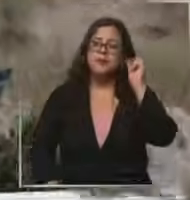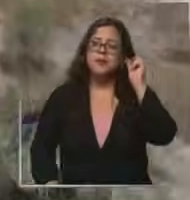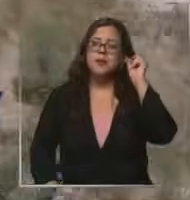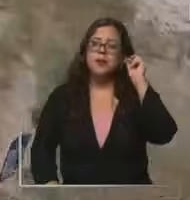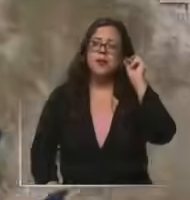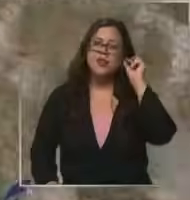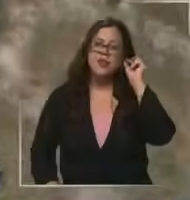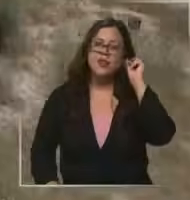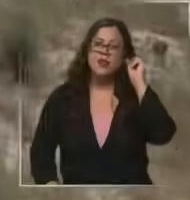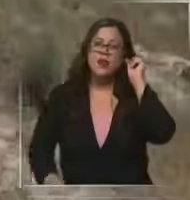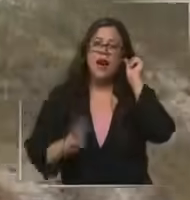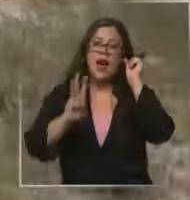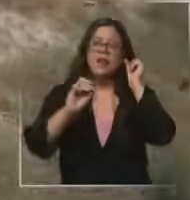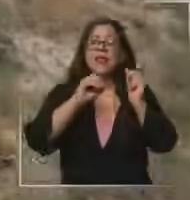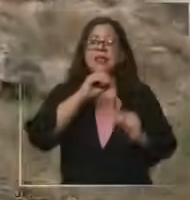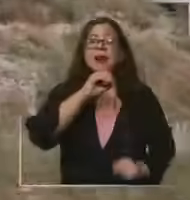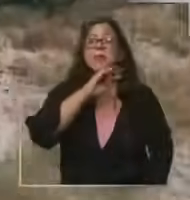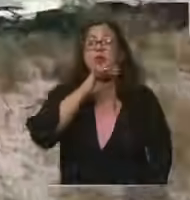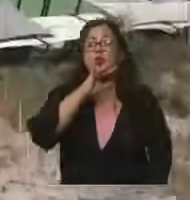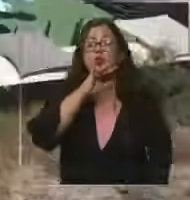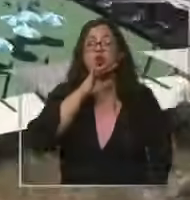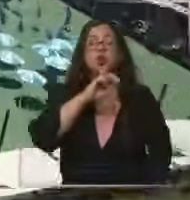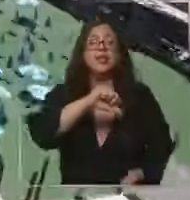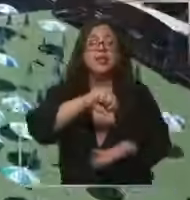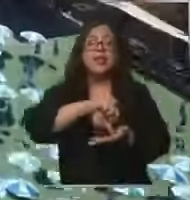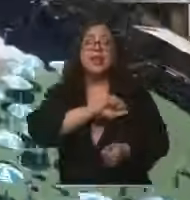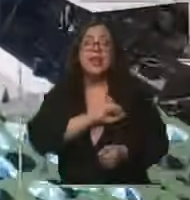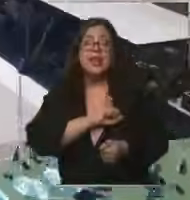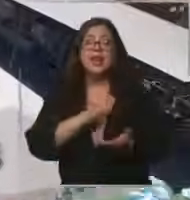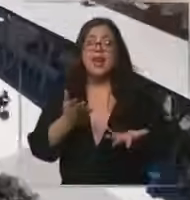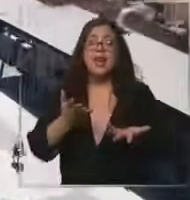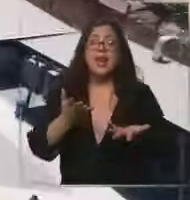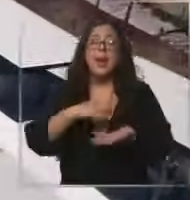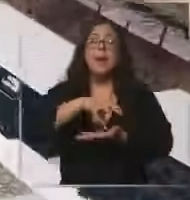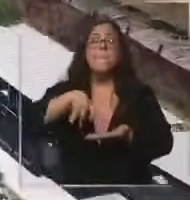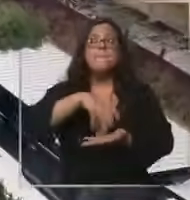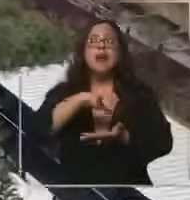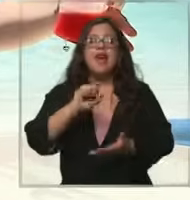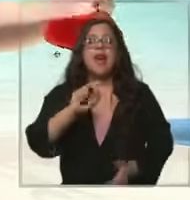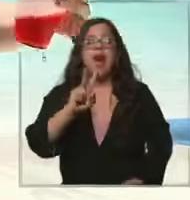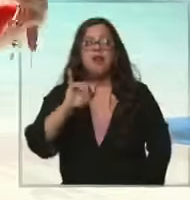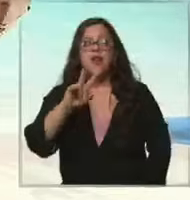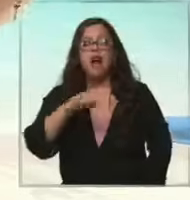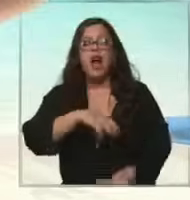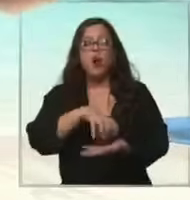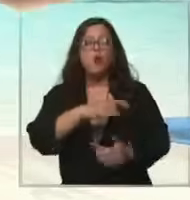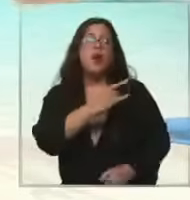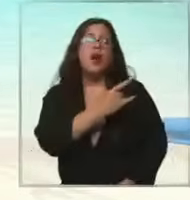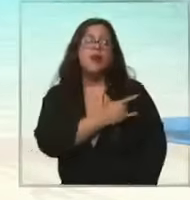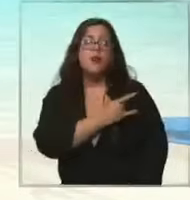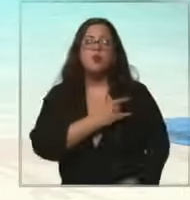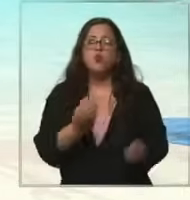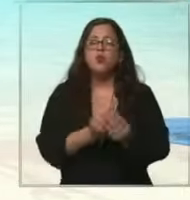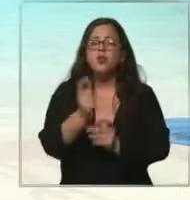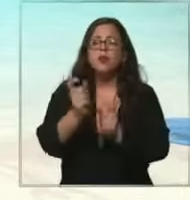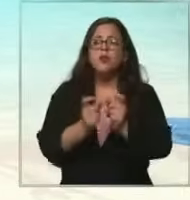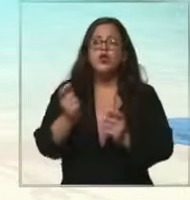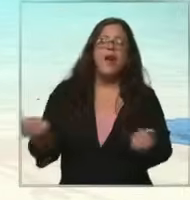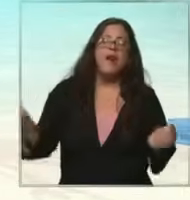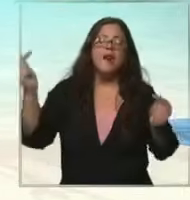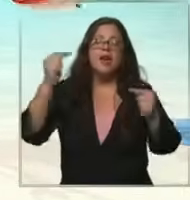Y a menos de media hora del centro de Santiago está el Parque Aviva en la comuna de Maipú. Aquí muchas familias vienen